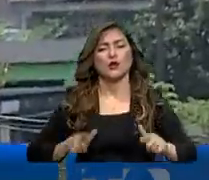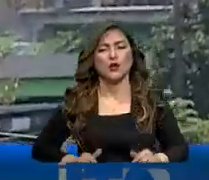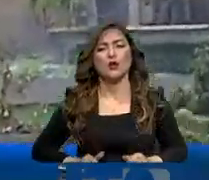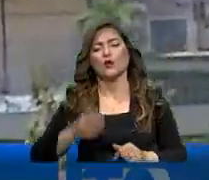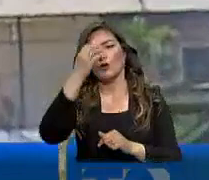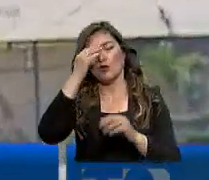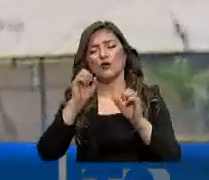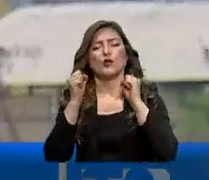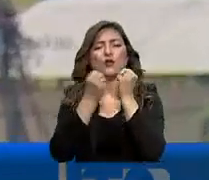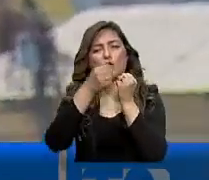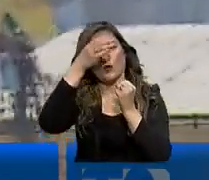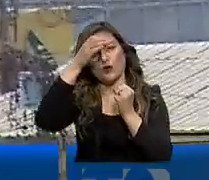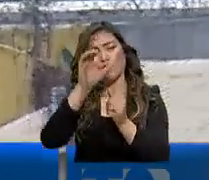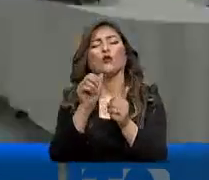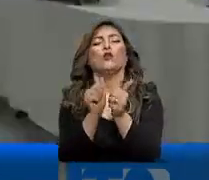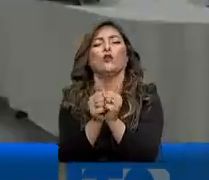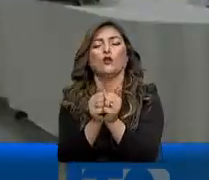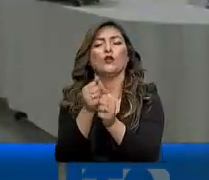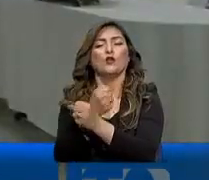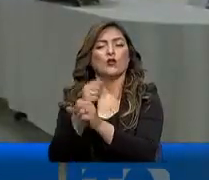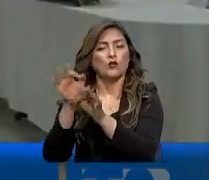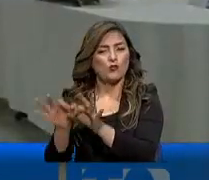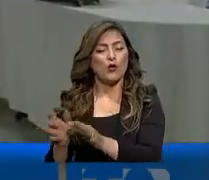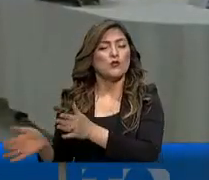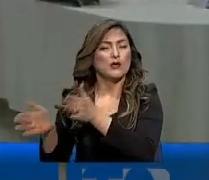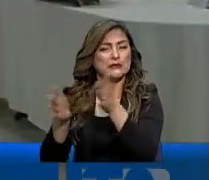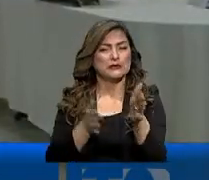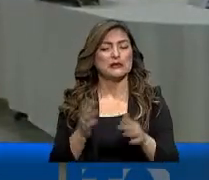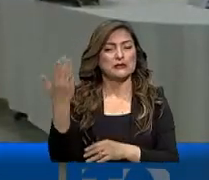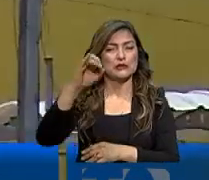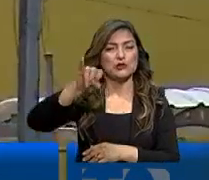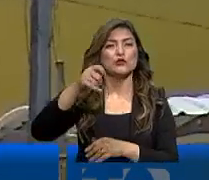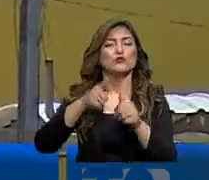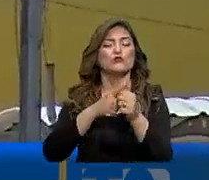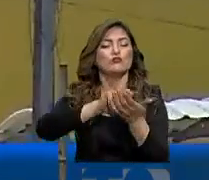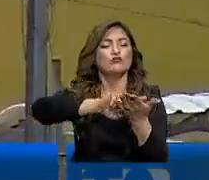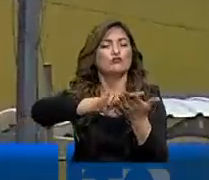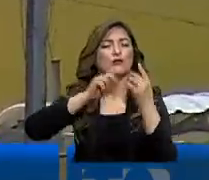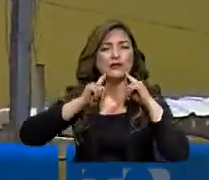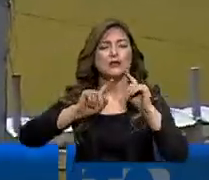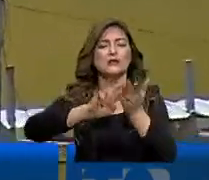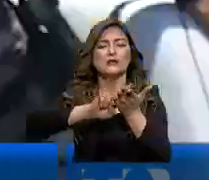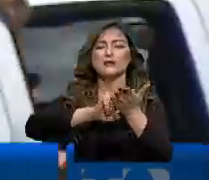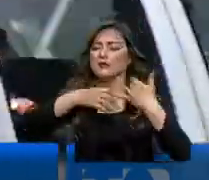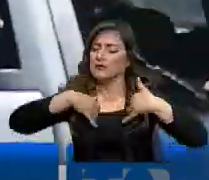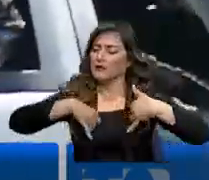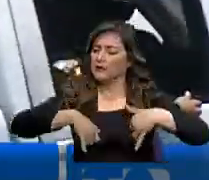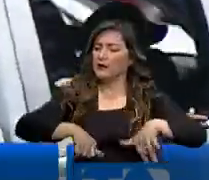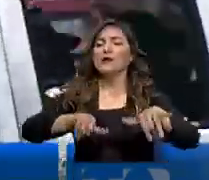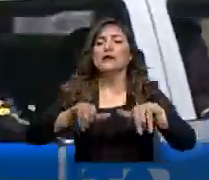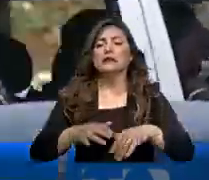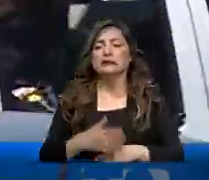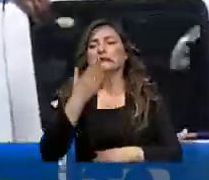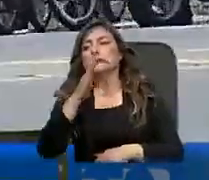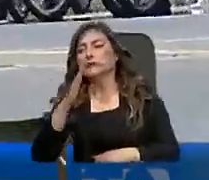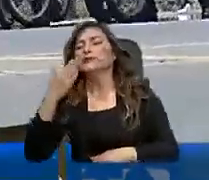Ministerio de Cultura, Deporte y Defensoría del Pueblo. El pasado jueves se efectuó la primera reunión. Se declararon en sesión permanente y ahí prometieron